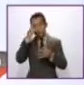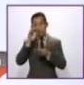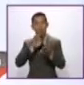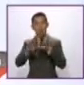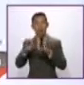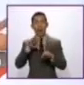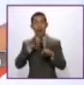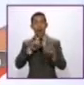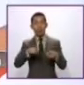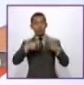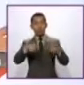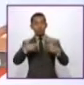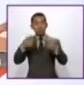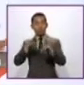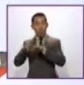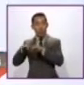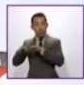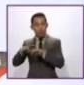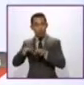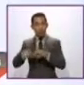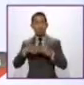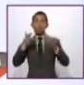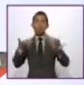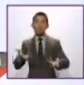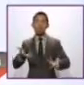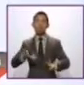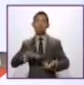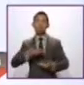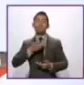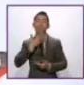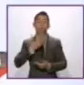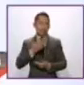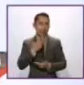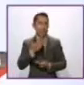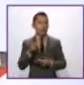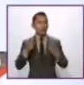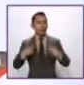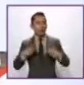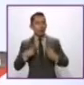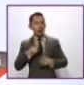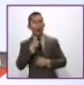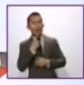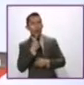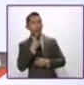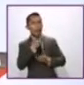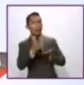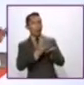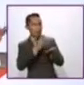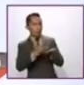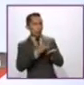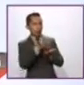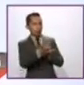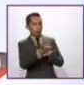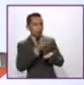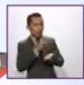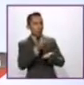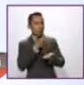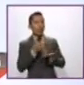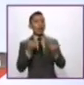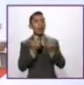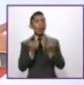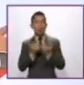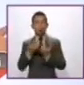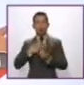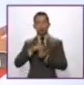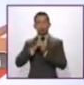están otorgando no solamente le den una buena opción de recurso a la familia, sino también de crecimiento